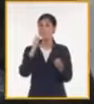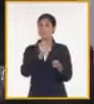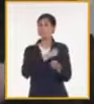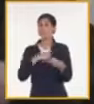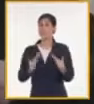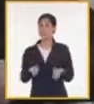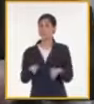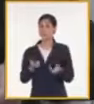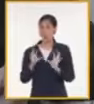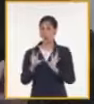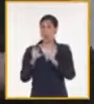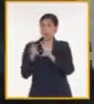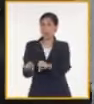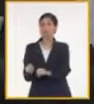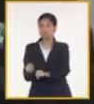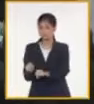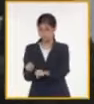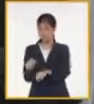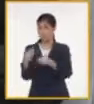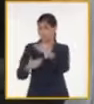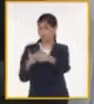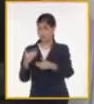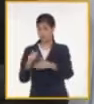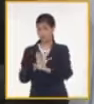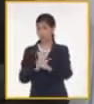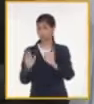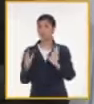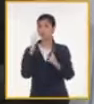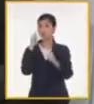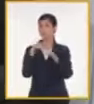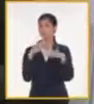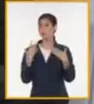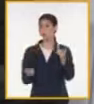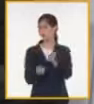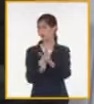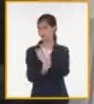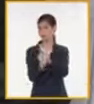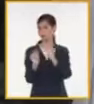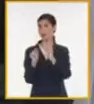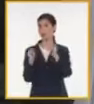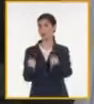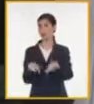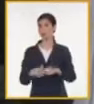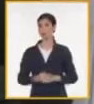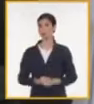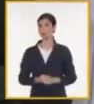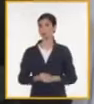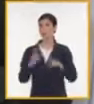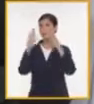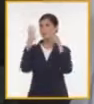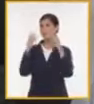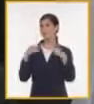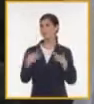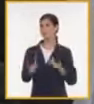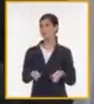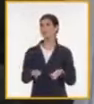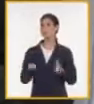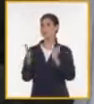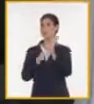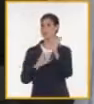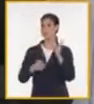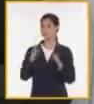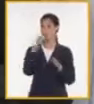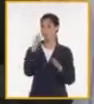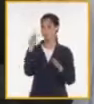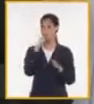personas residentes en los Estados Unidos vinculadas a estos planes como resultado de eso en noviembre del 2016 Cuba